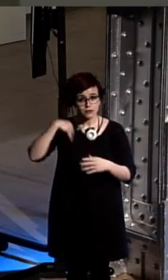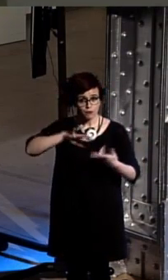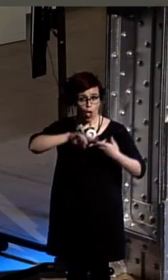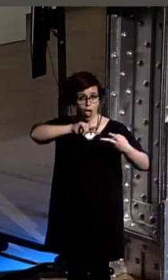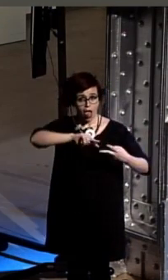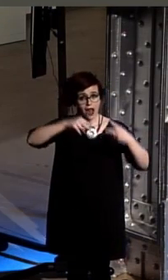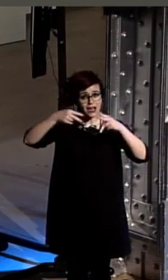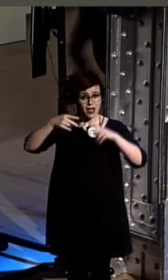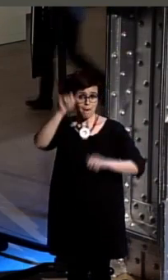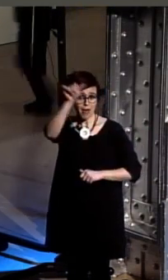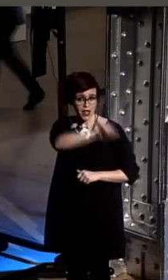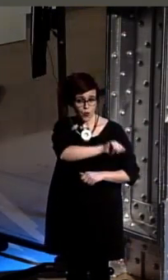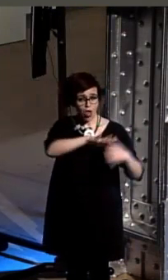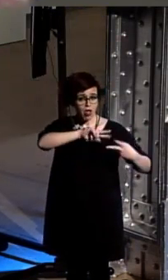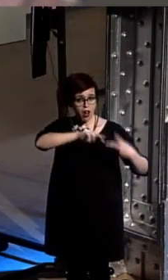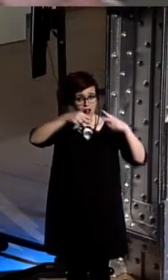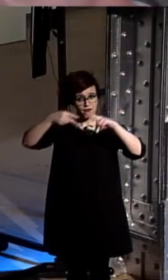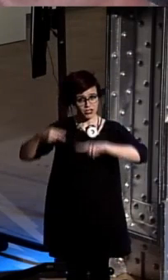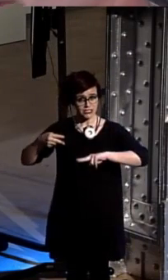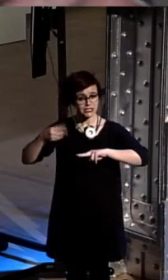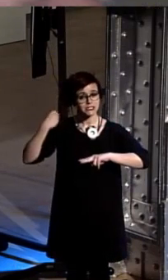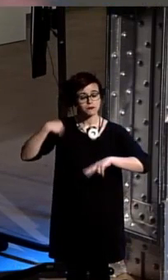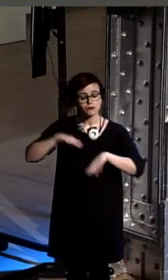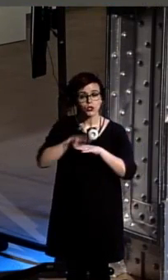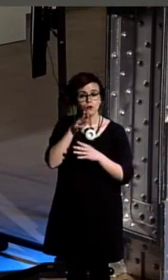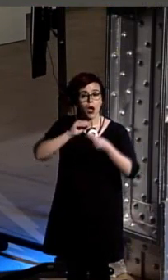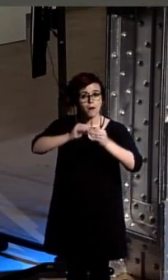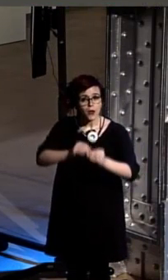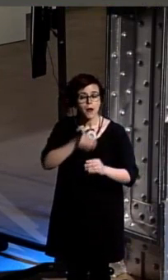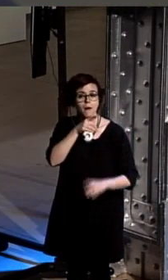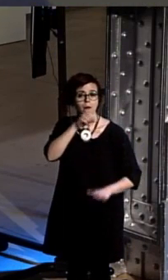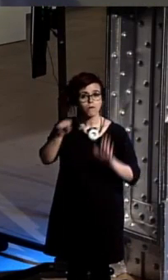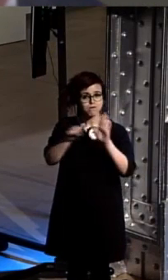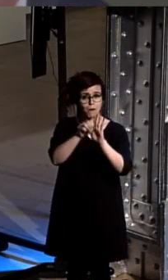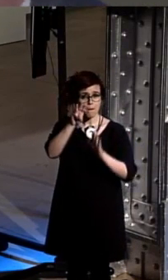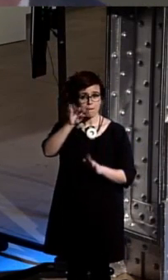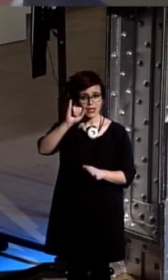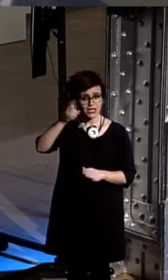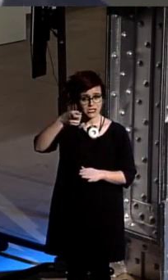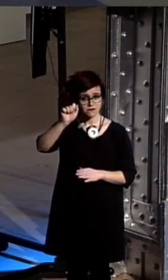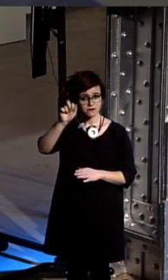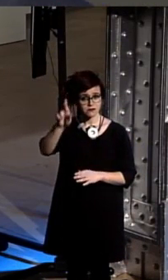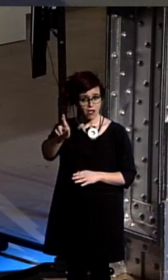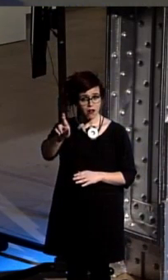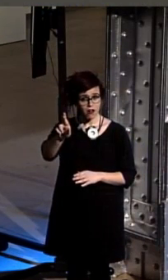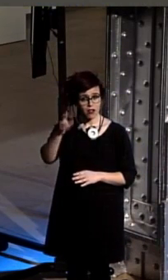revés. Y aquí tenemos, son producciones de Pixar. Pixar fue